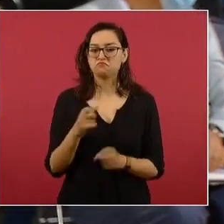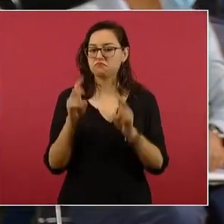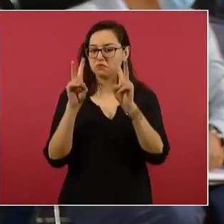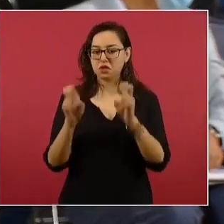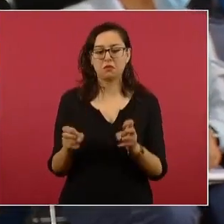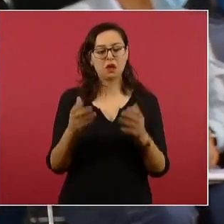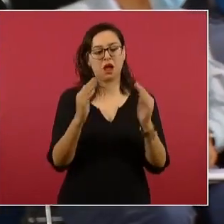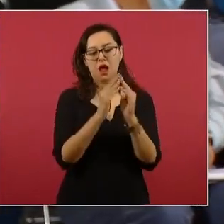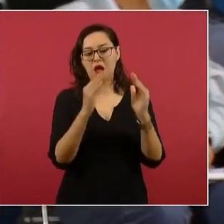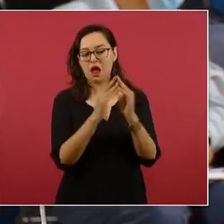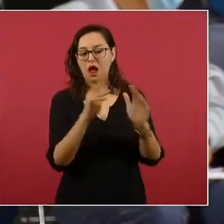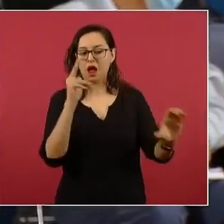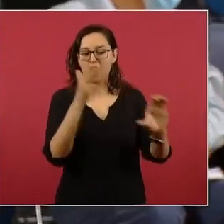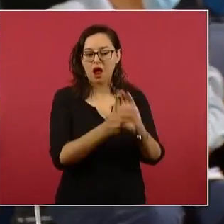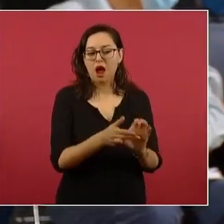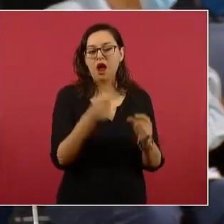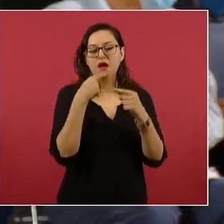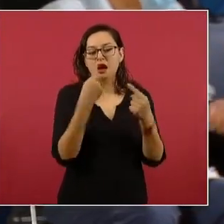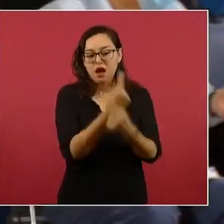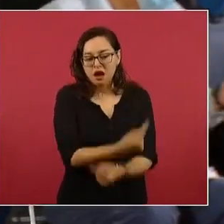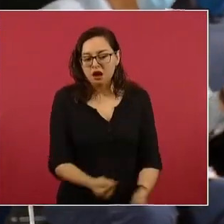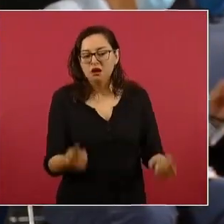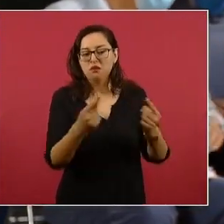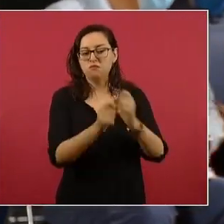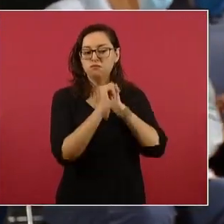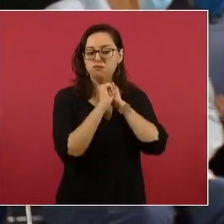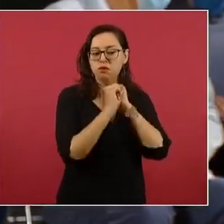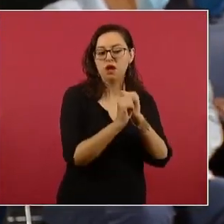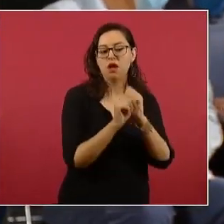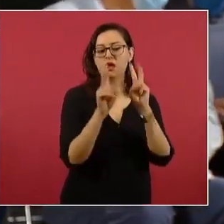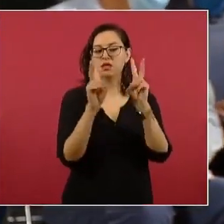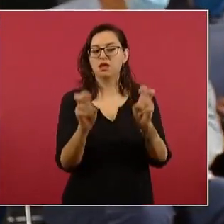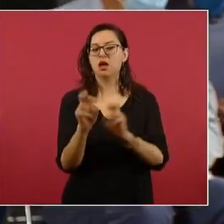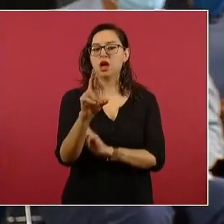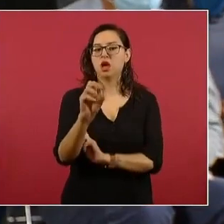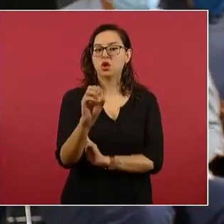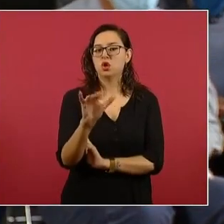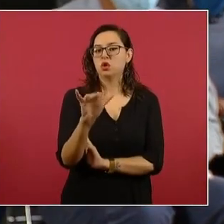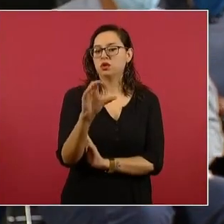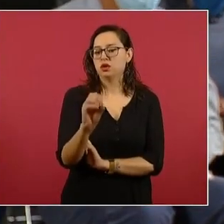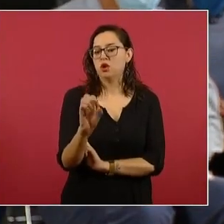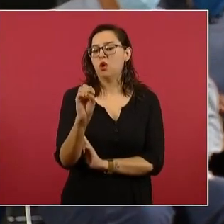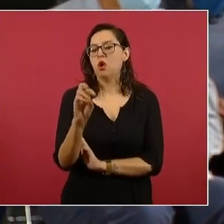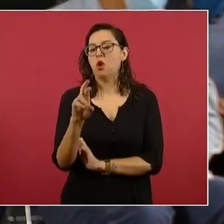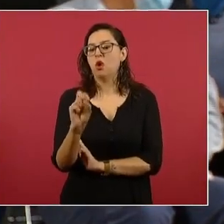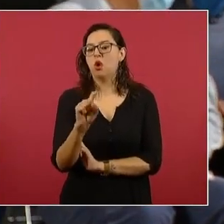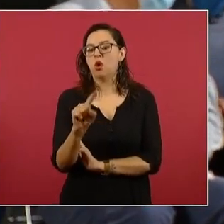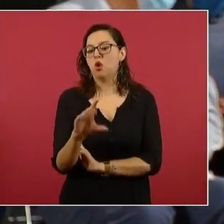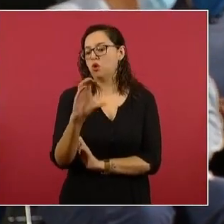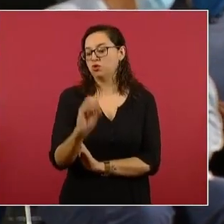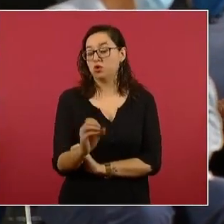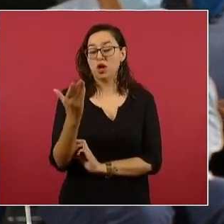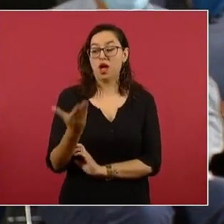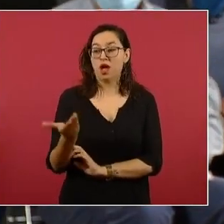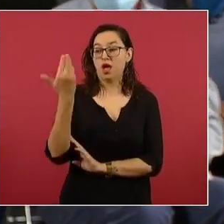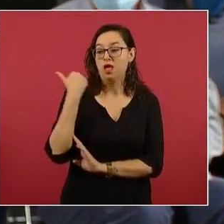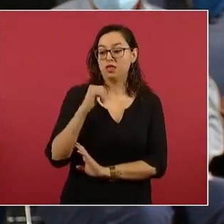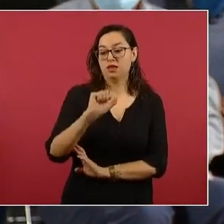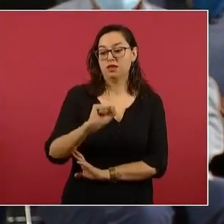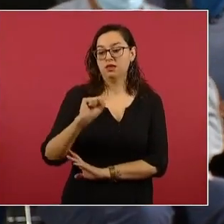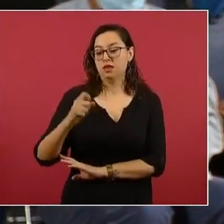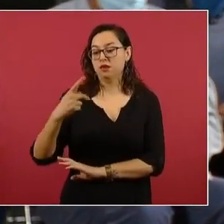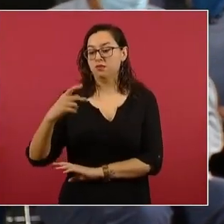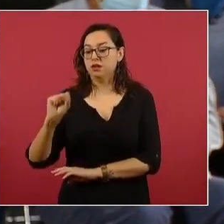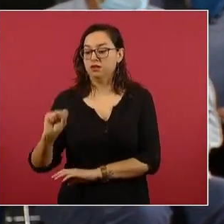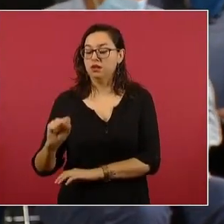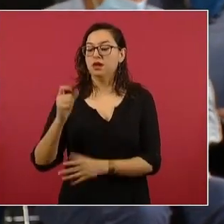menores víctimas de trata de personas, de Rocío Orozco, porque en el expediente que nos entregó la secretaria Rosa Isela Rodríguez se revelan